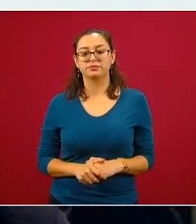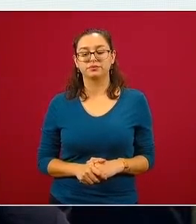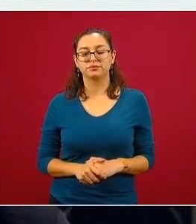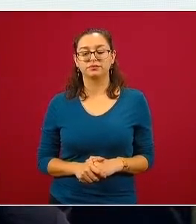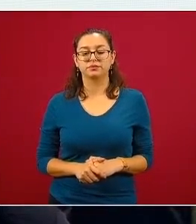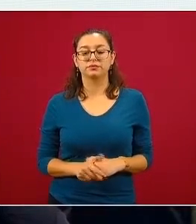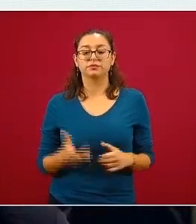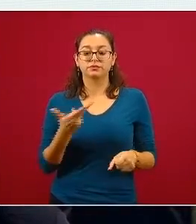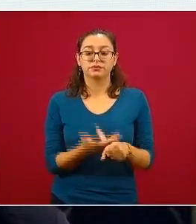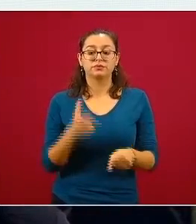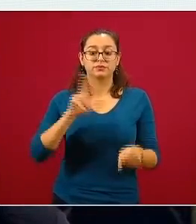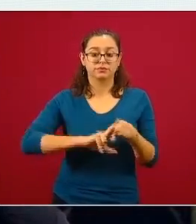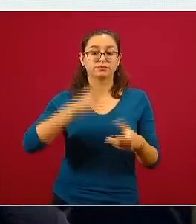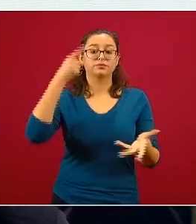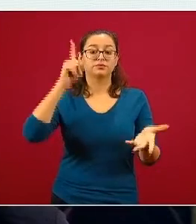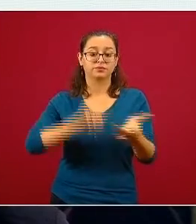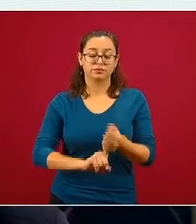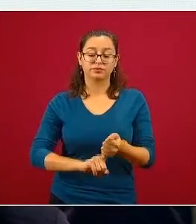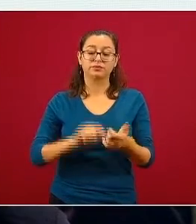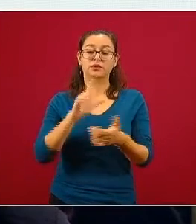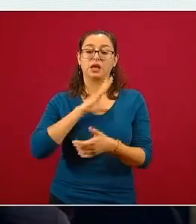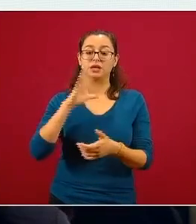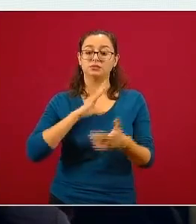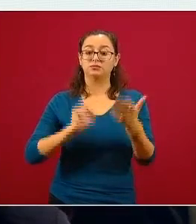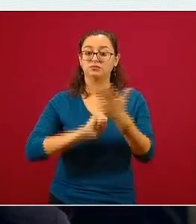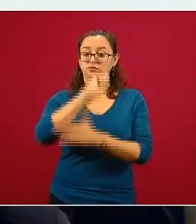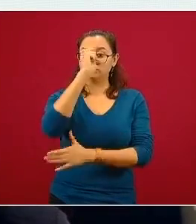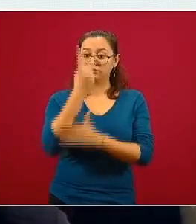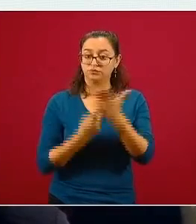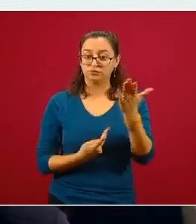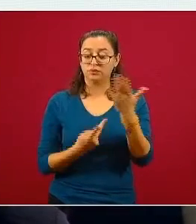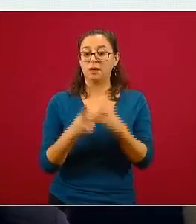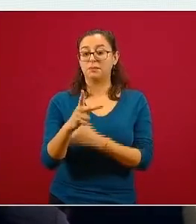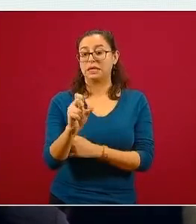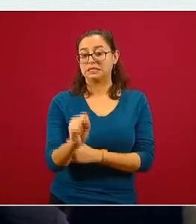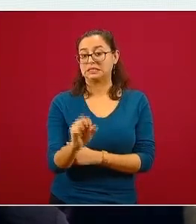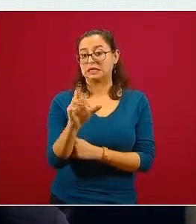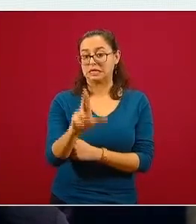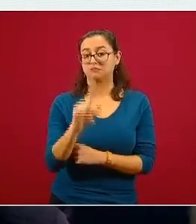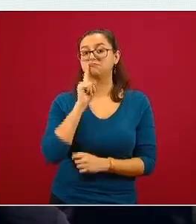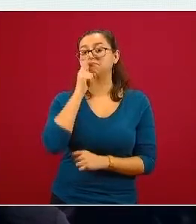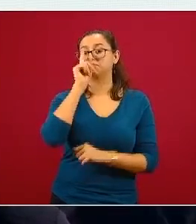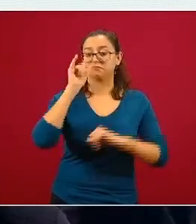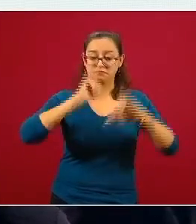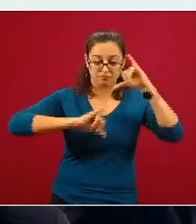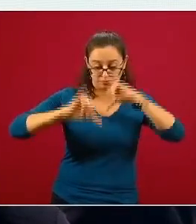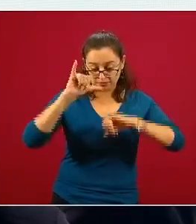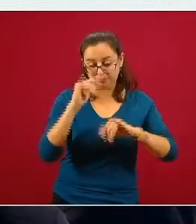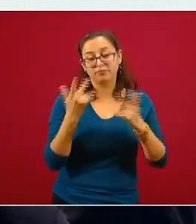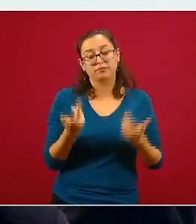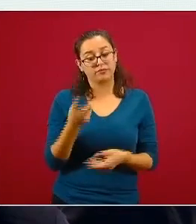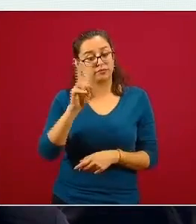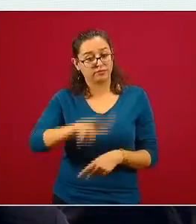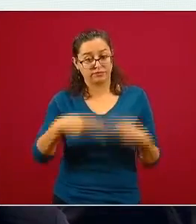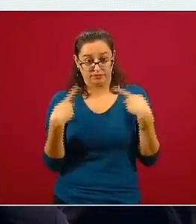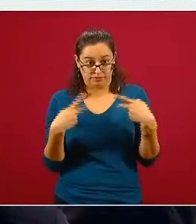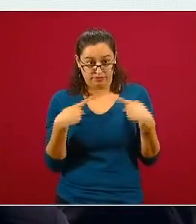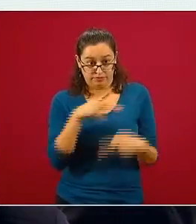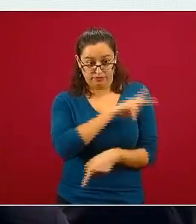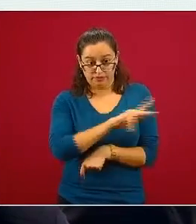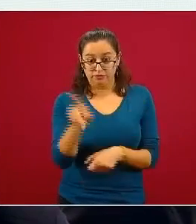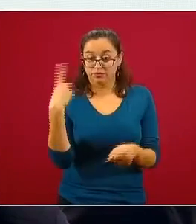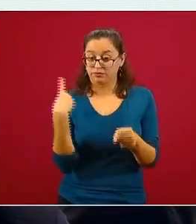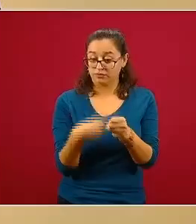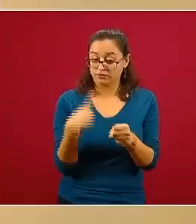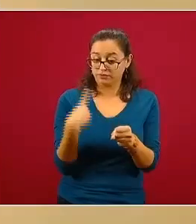Dentro del hospital hemos establecido el programa para realización PCRs. Evidentemente, todos los pacientes